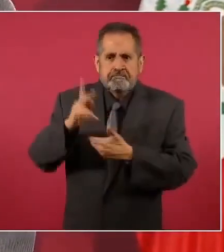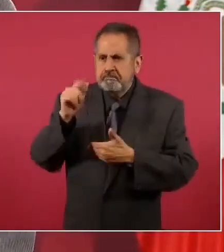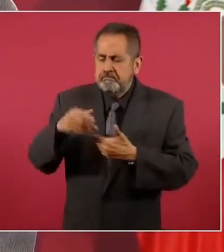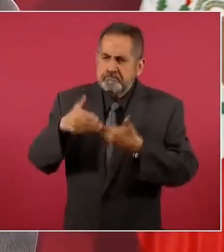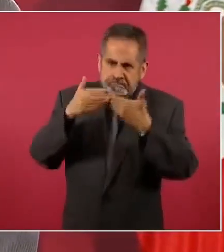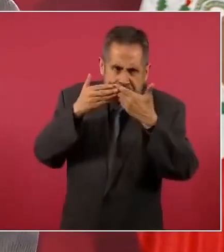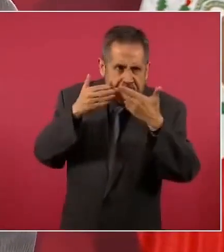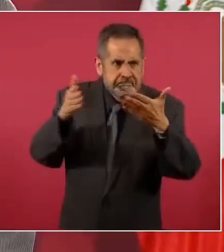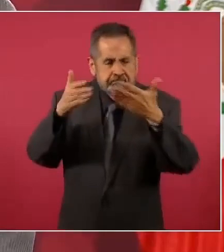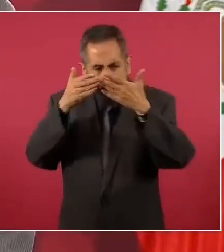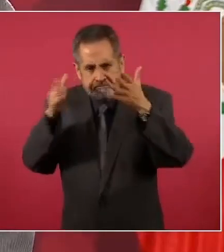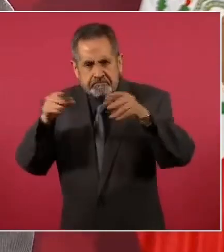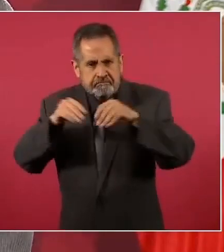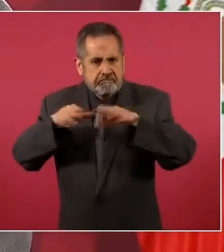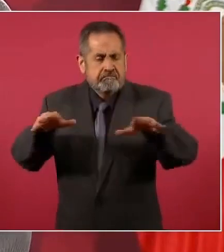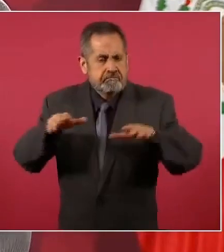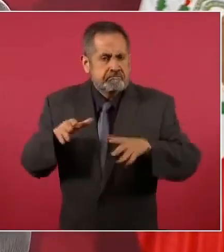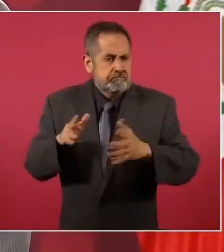de ir